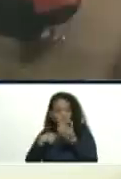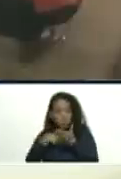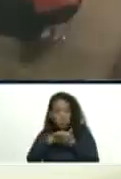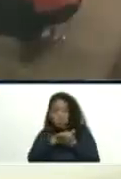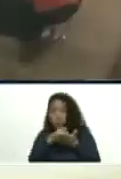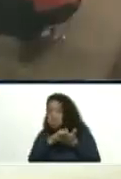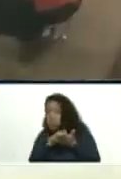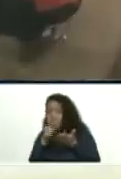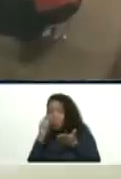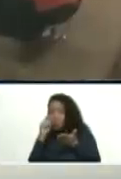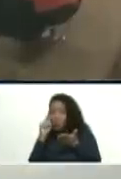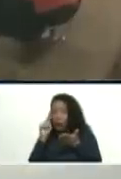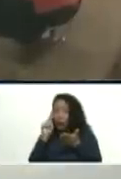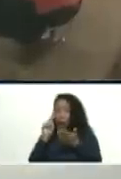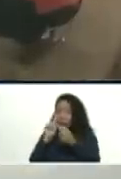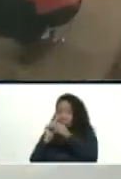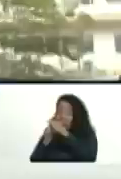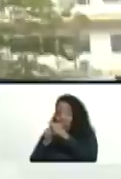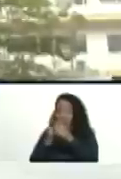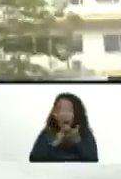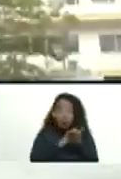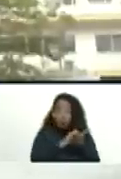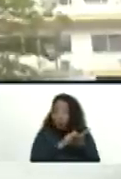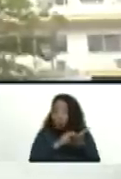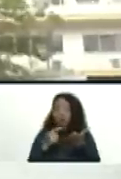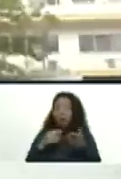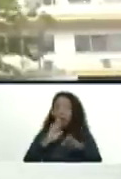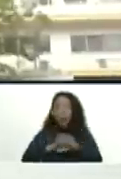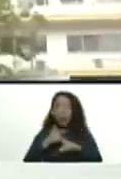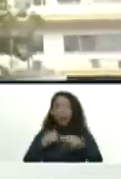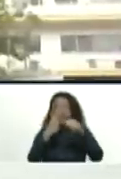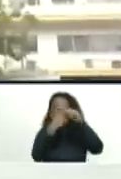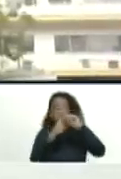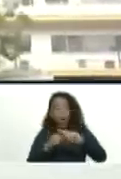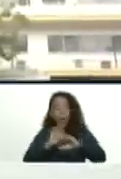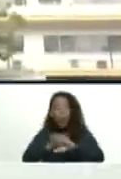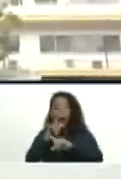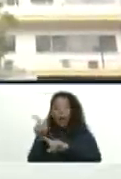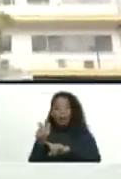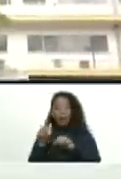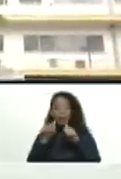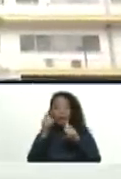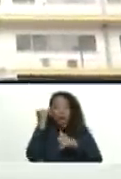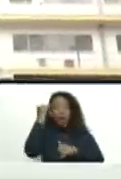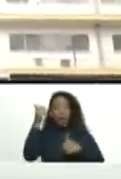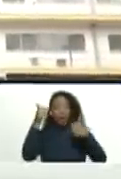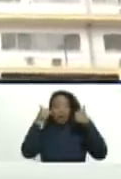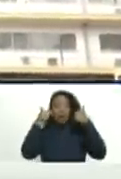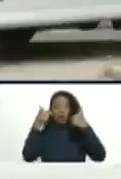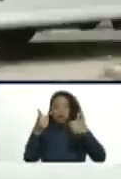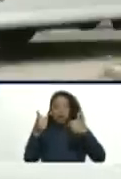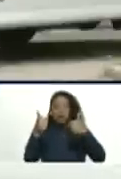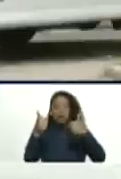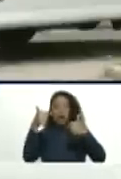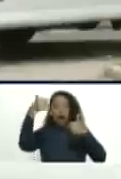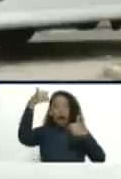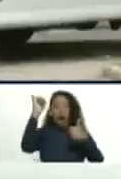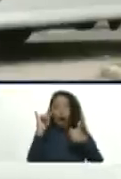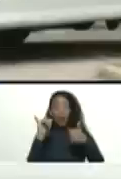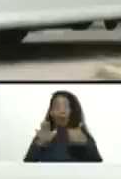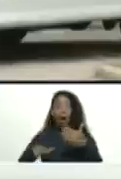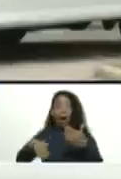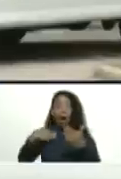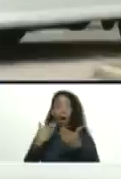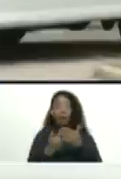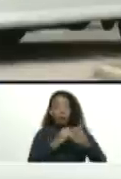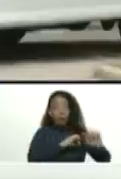metiendo los cálculos, porque me parece una iniciativa maravillosa que llega a